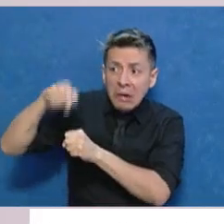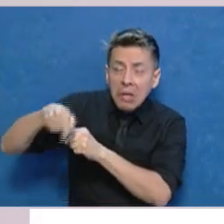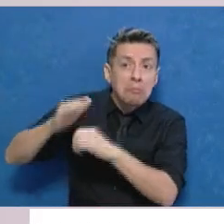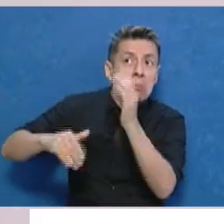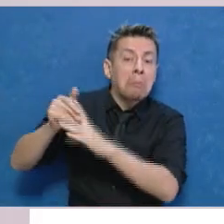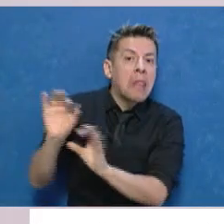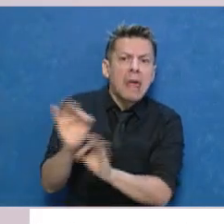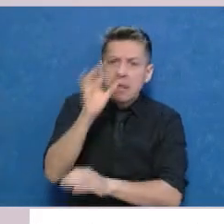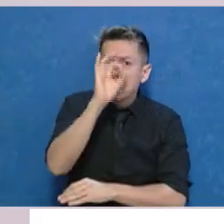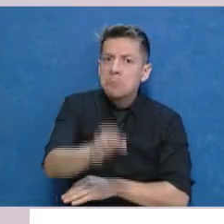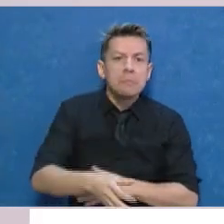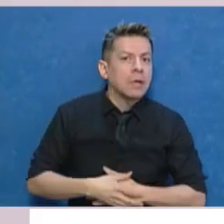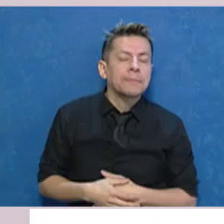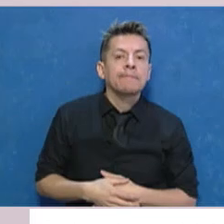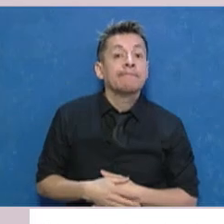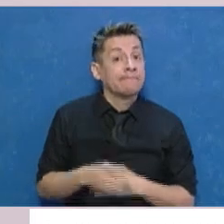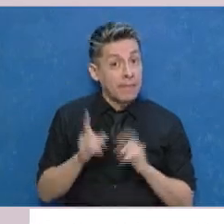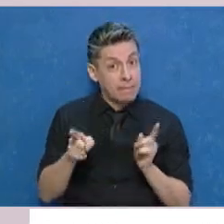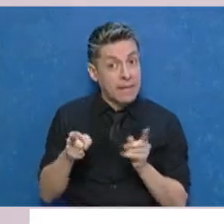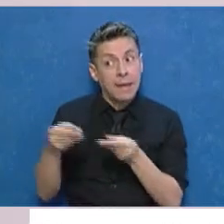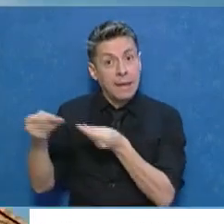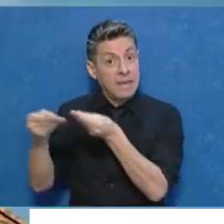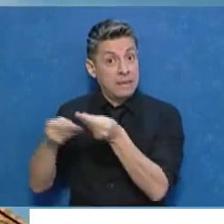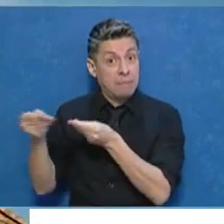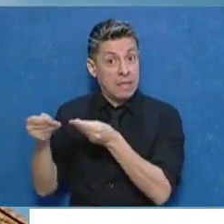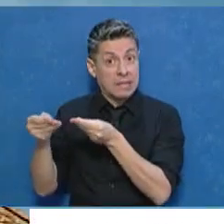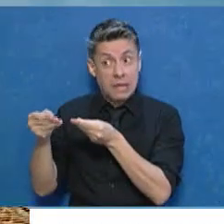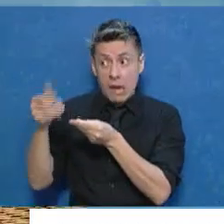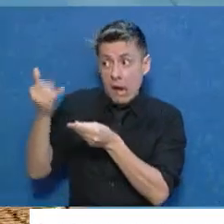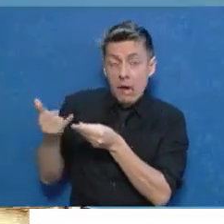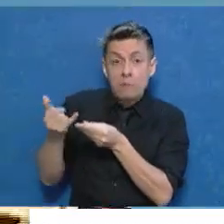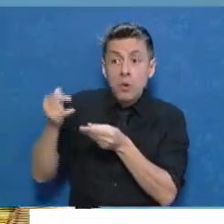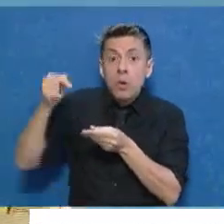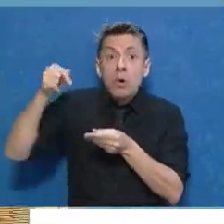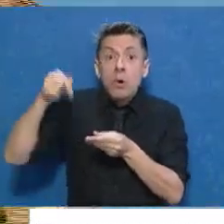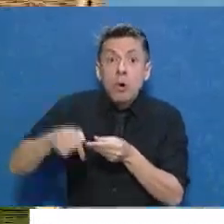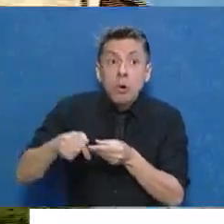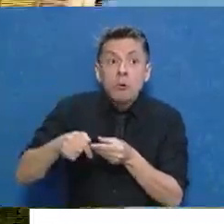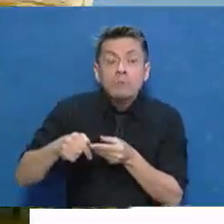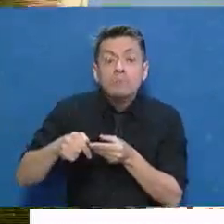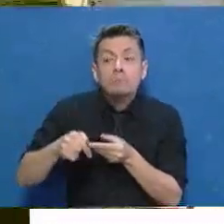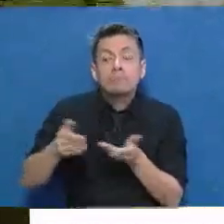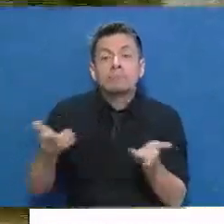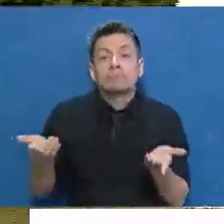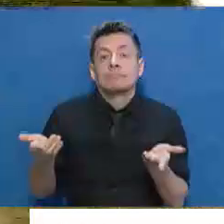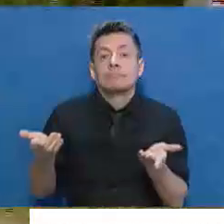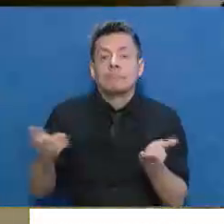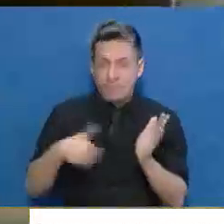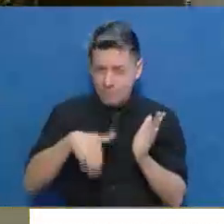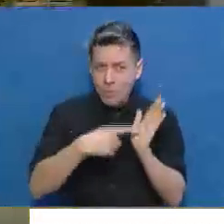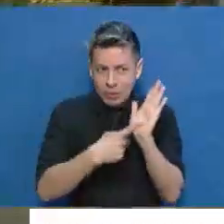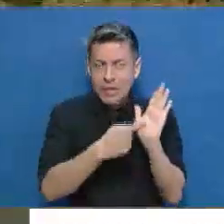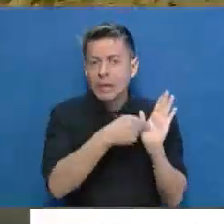esto hay una empresa que al día de hoy no tiene, la vamos a mostrar allí, no